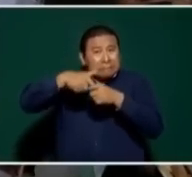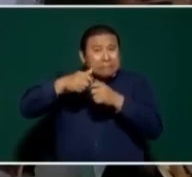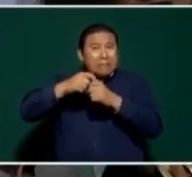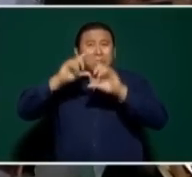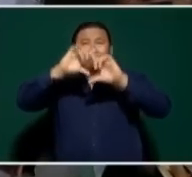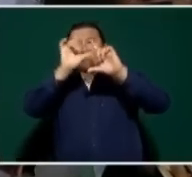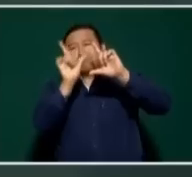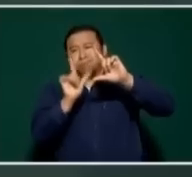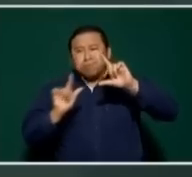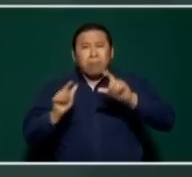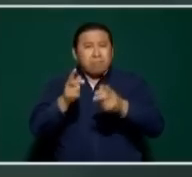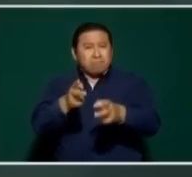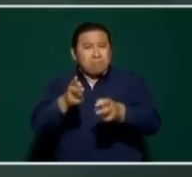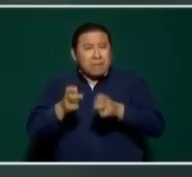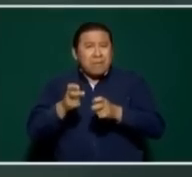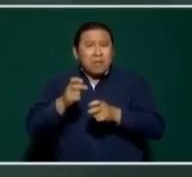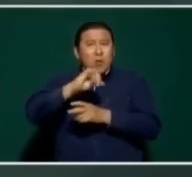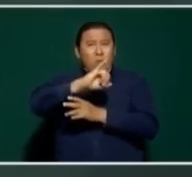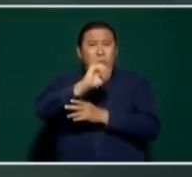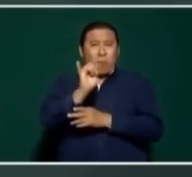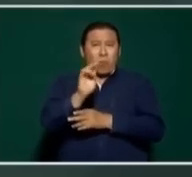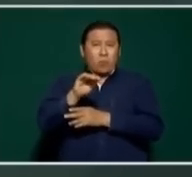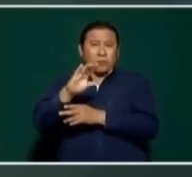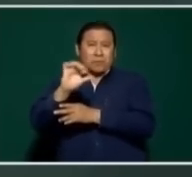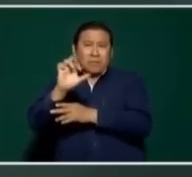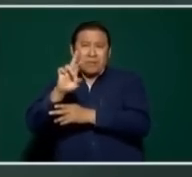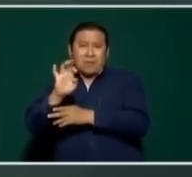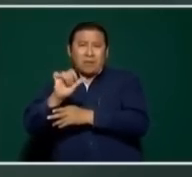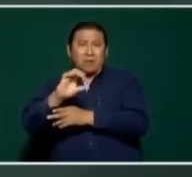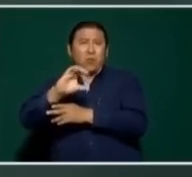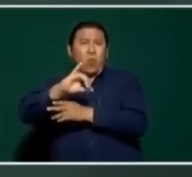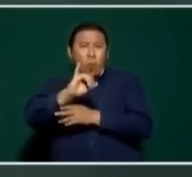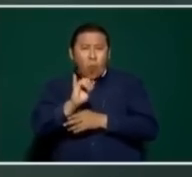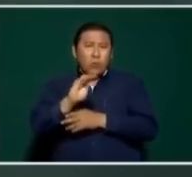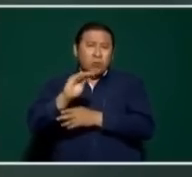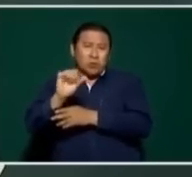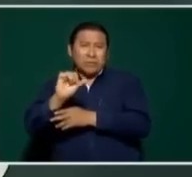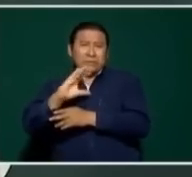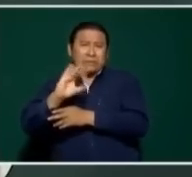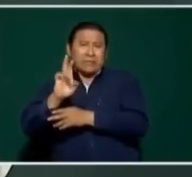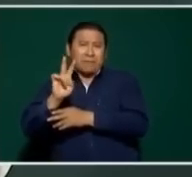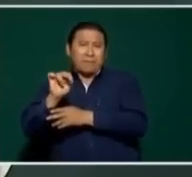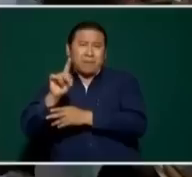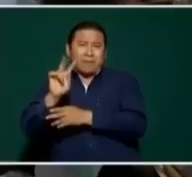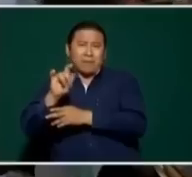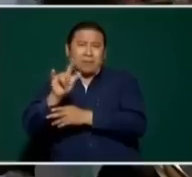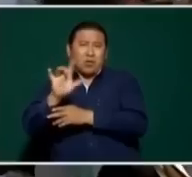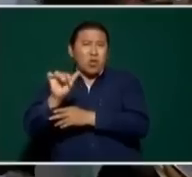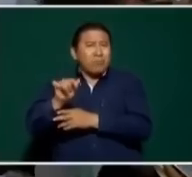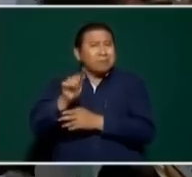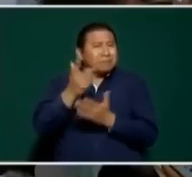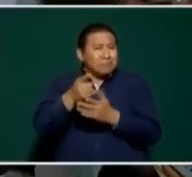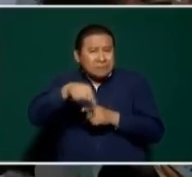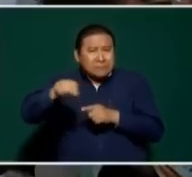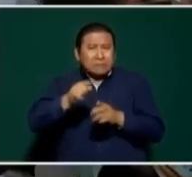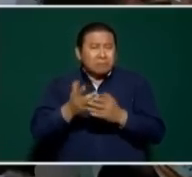el país, de José Óscar Cervantes López, en